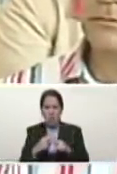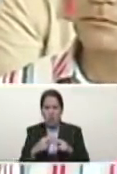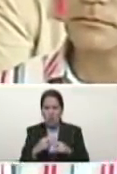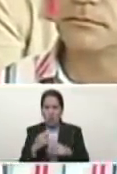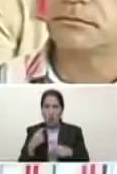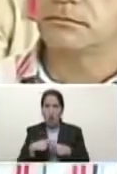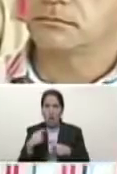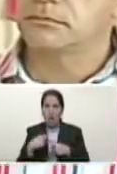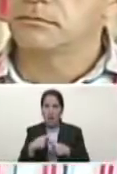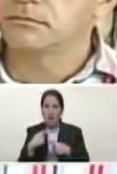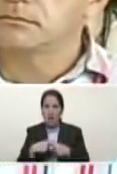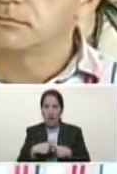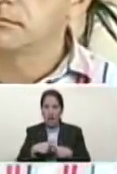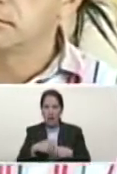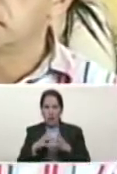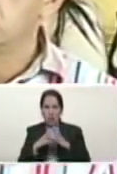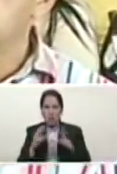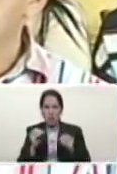el agua.